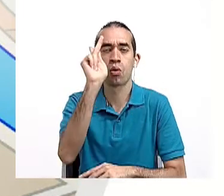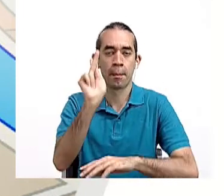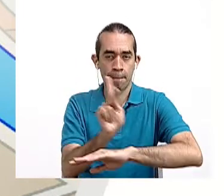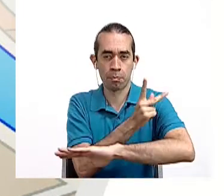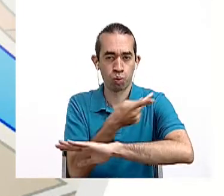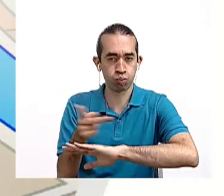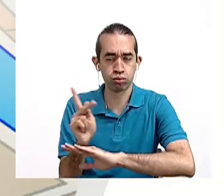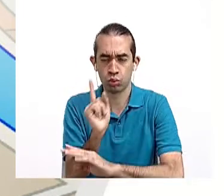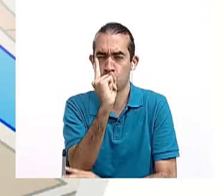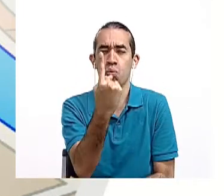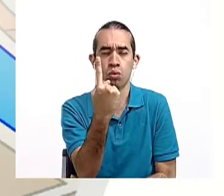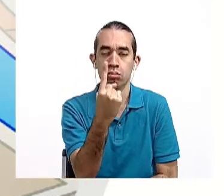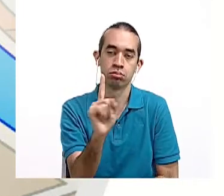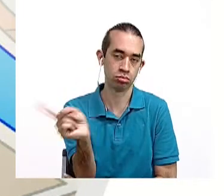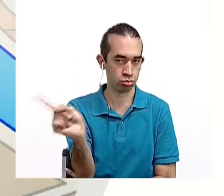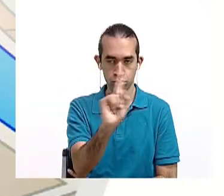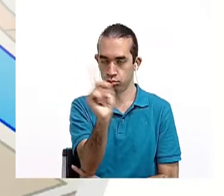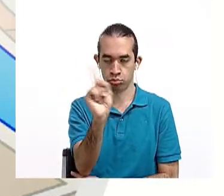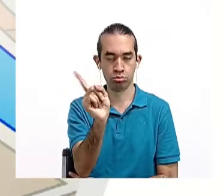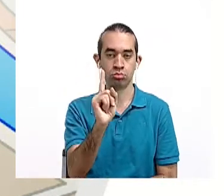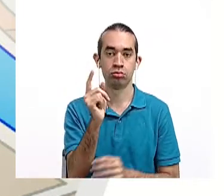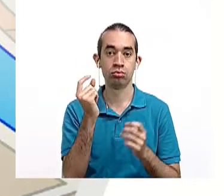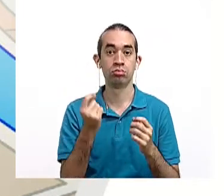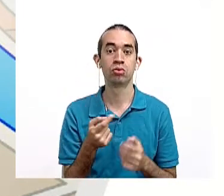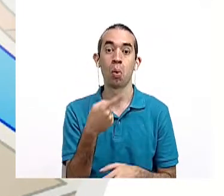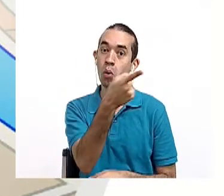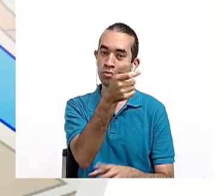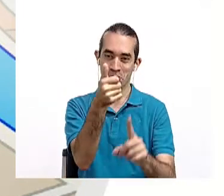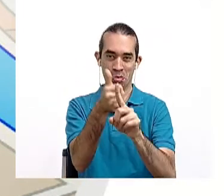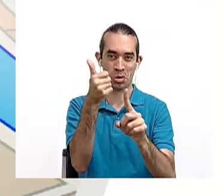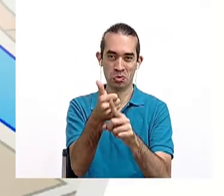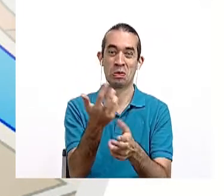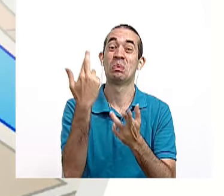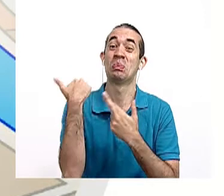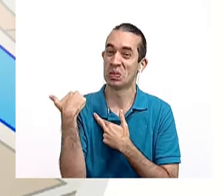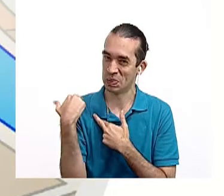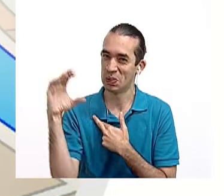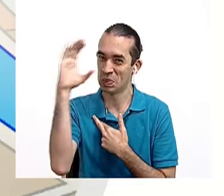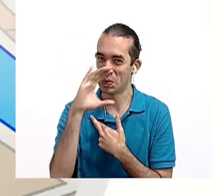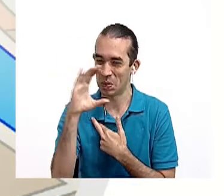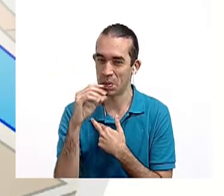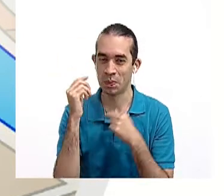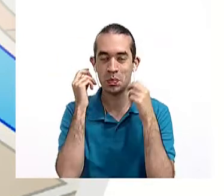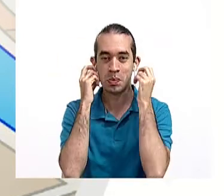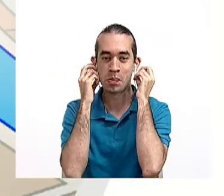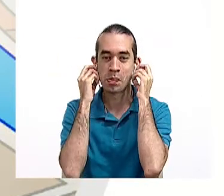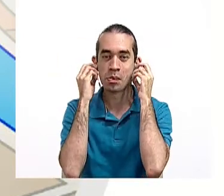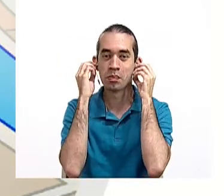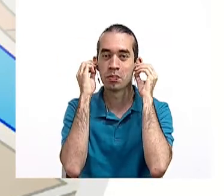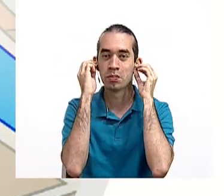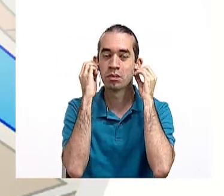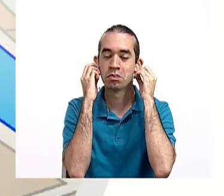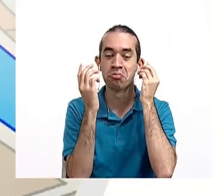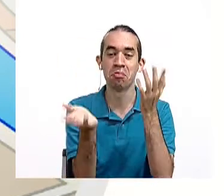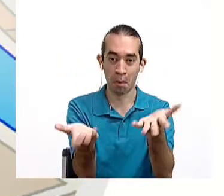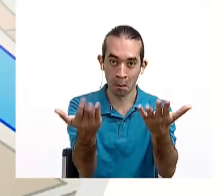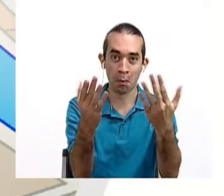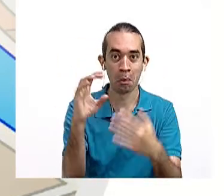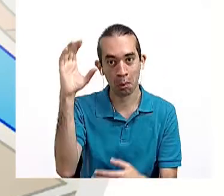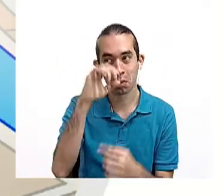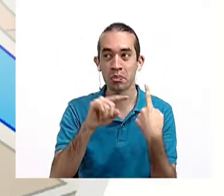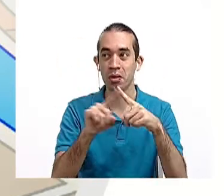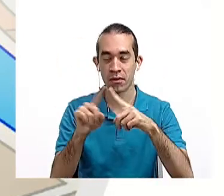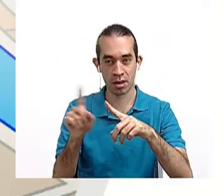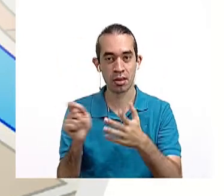específico. Eso les queda a ustedes. Sí, los invito a que busquen poesías de